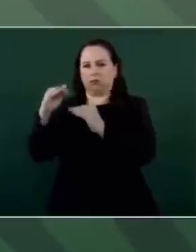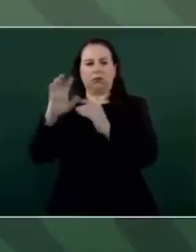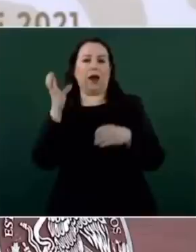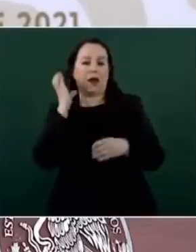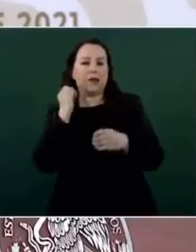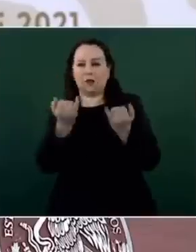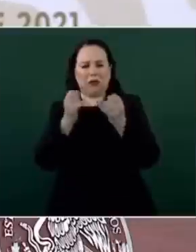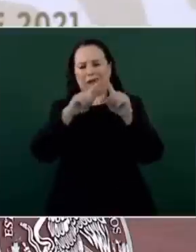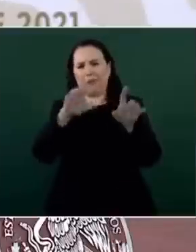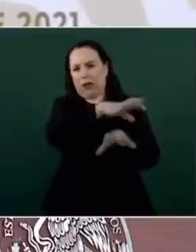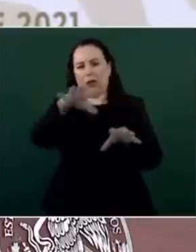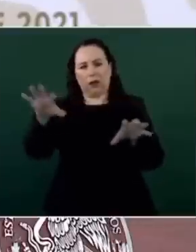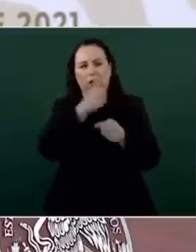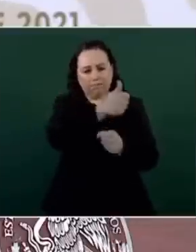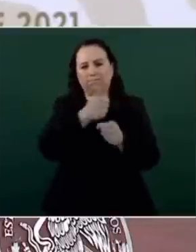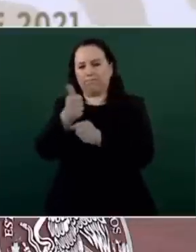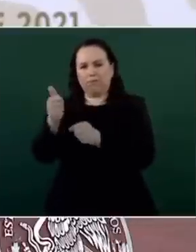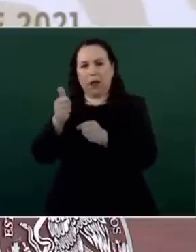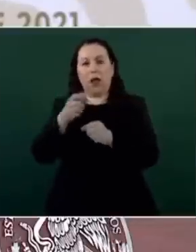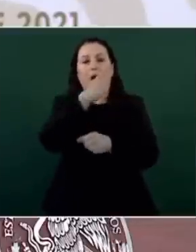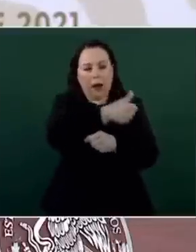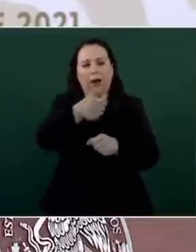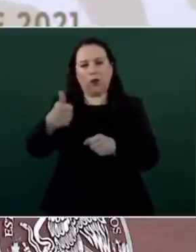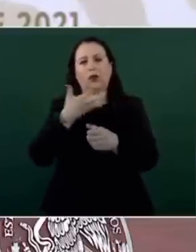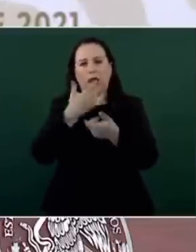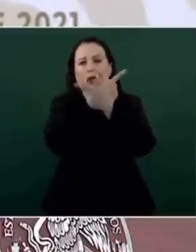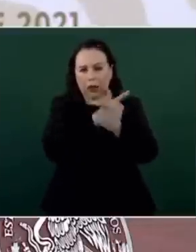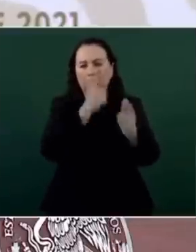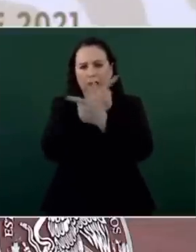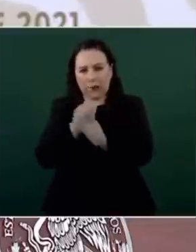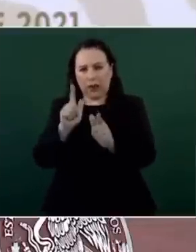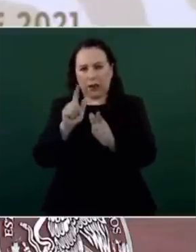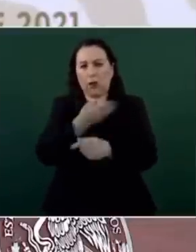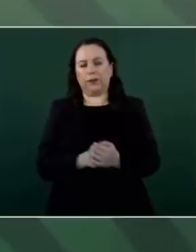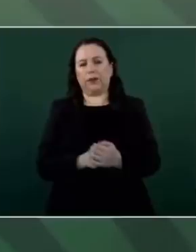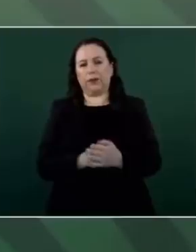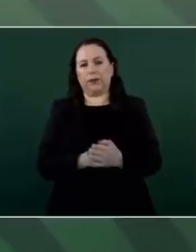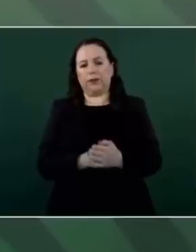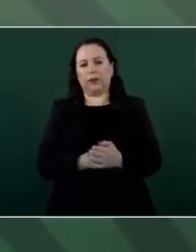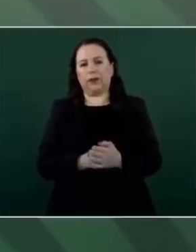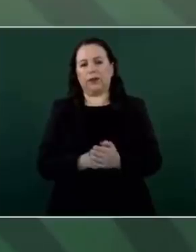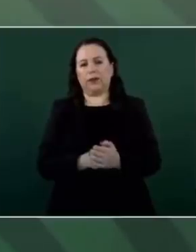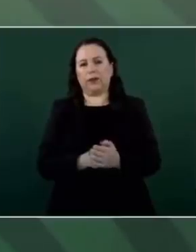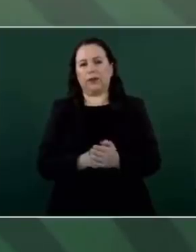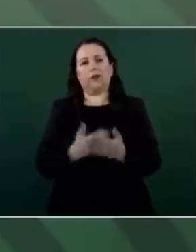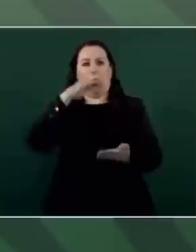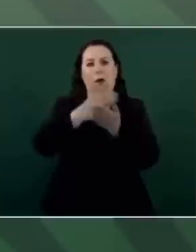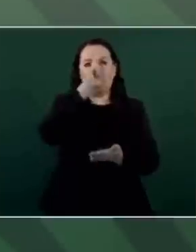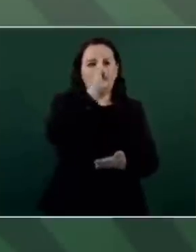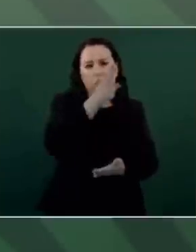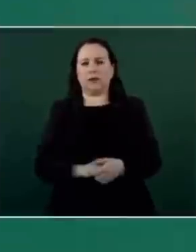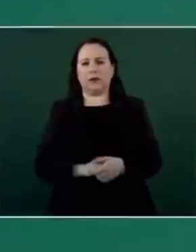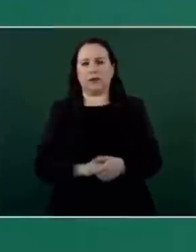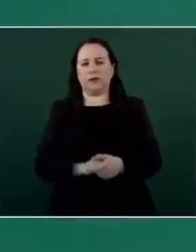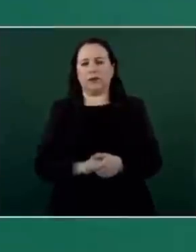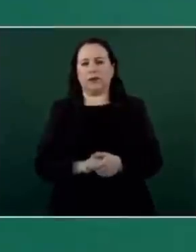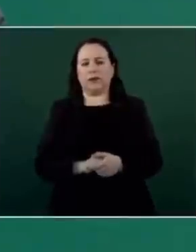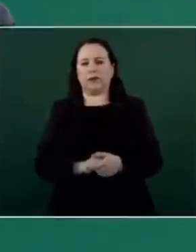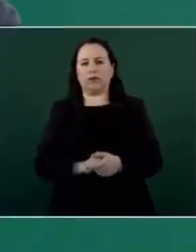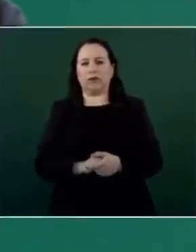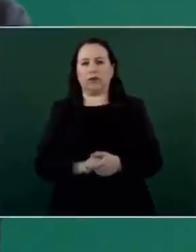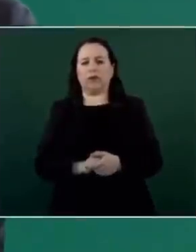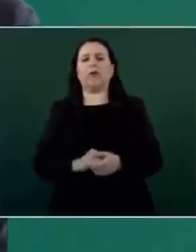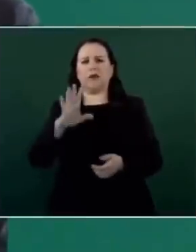en el Congreso. Entonces, hay más libertades que nunca. La prensa, los medios, no hay censura, no hay represión. Hay